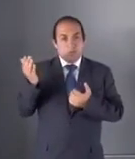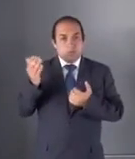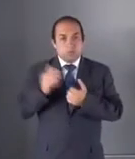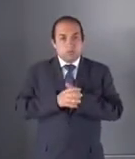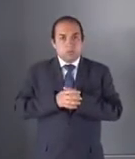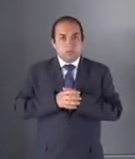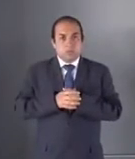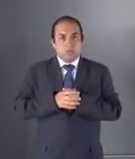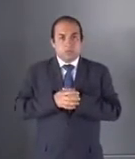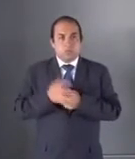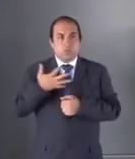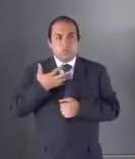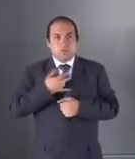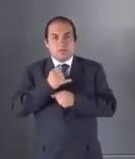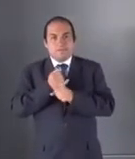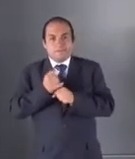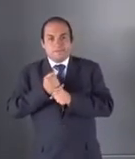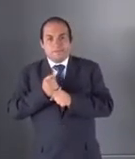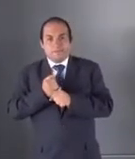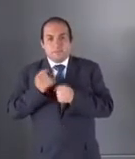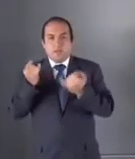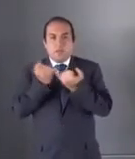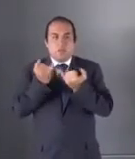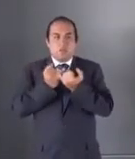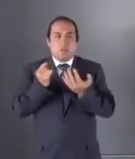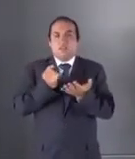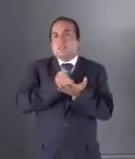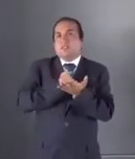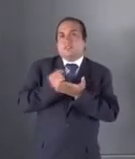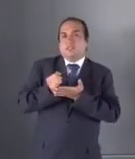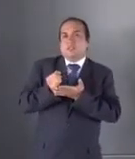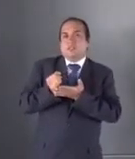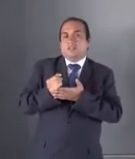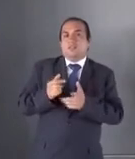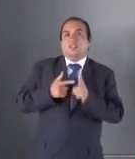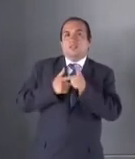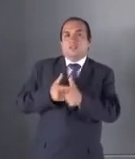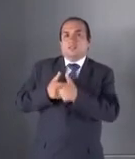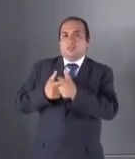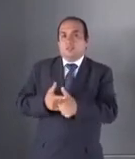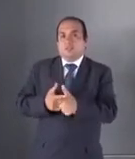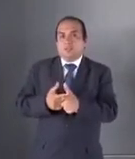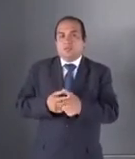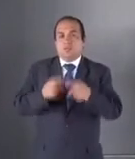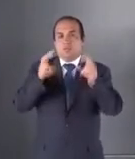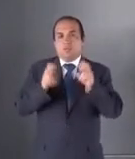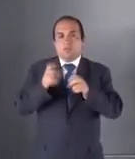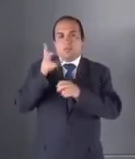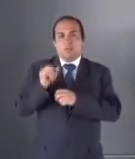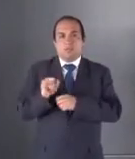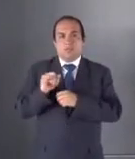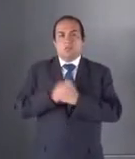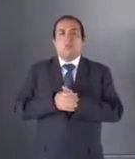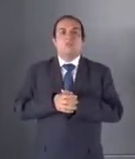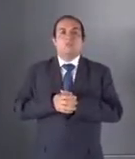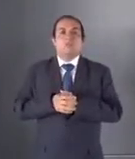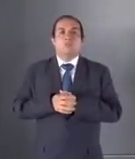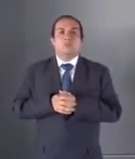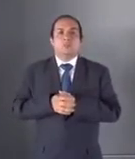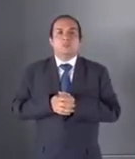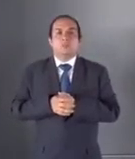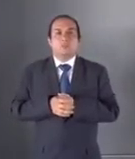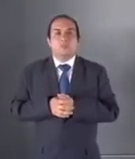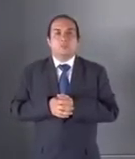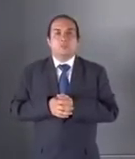siendo investigado, de todas maneras tome la decisión de continuar con una situación así. Entonces, siempre en